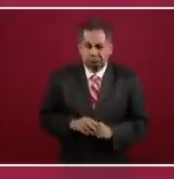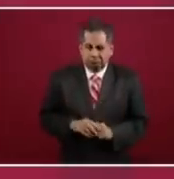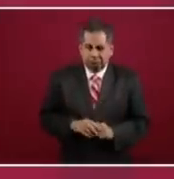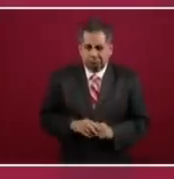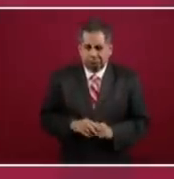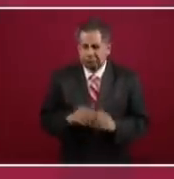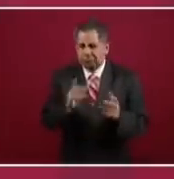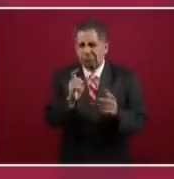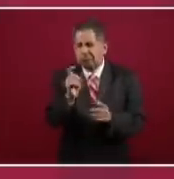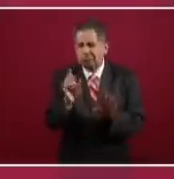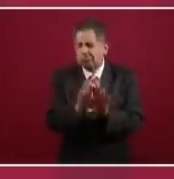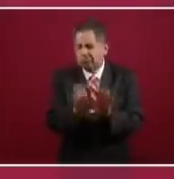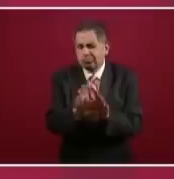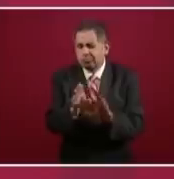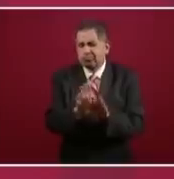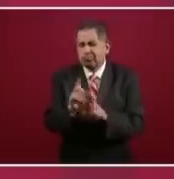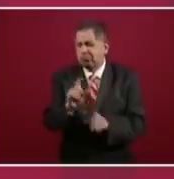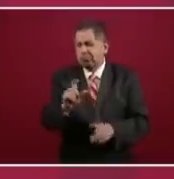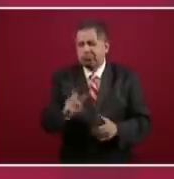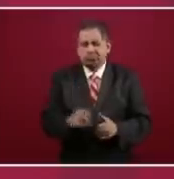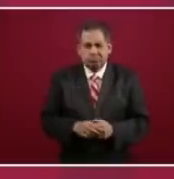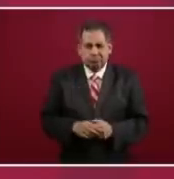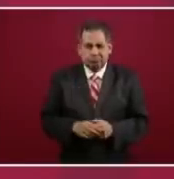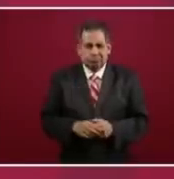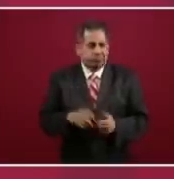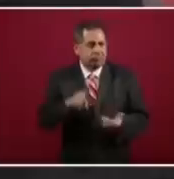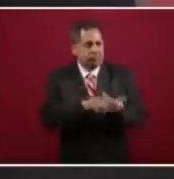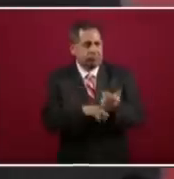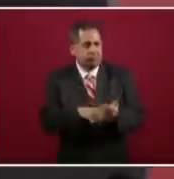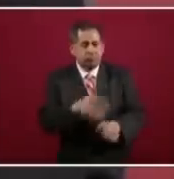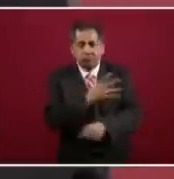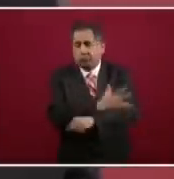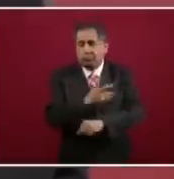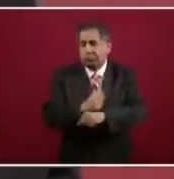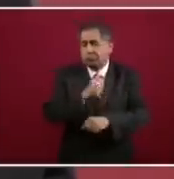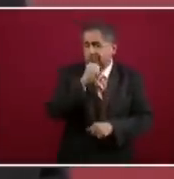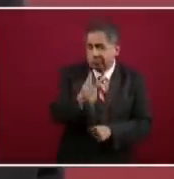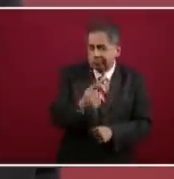cuándo cuando hay deshonestidad